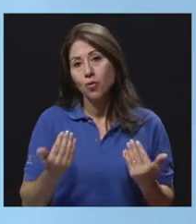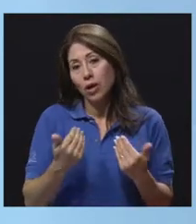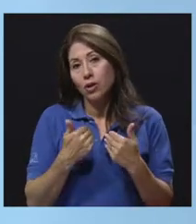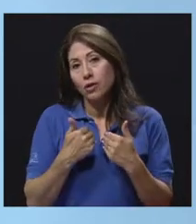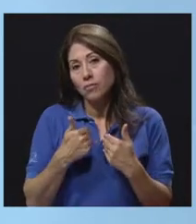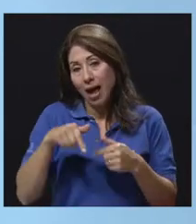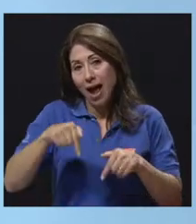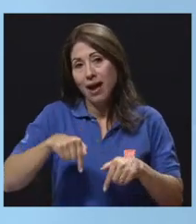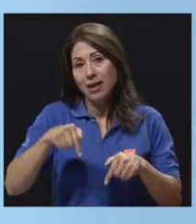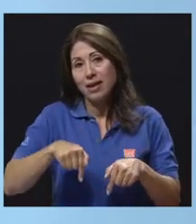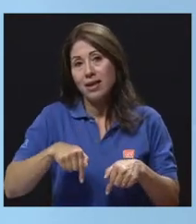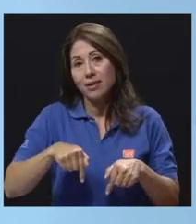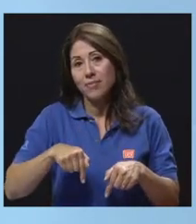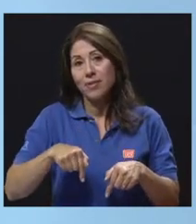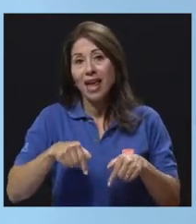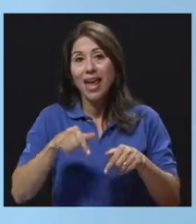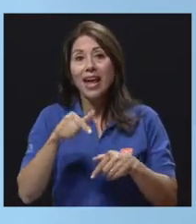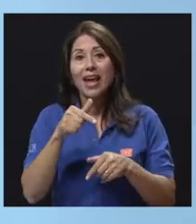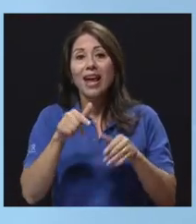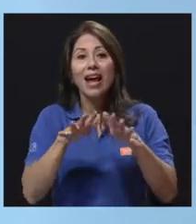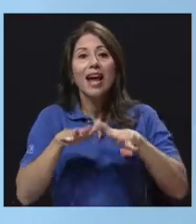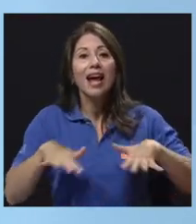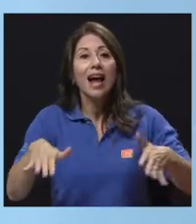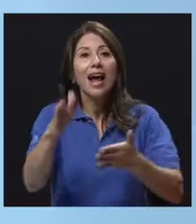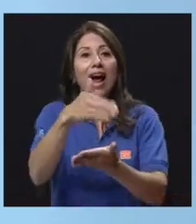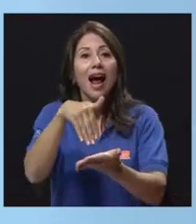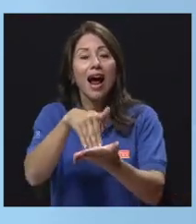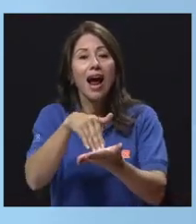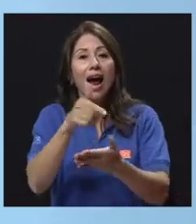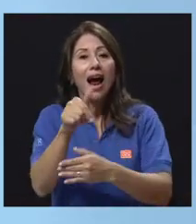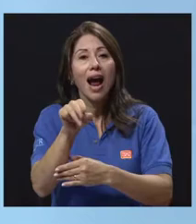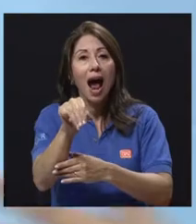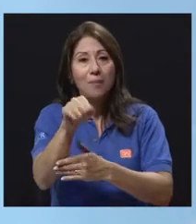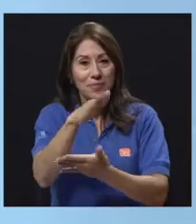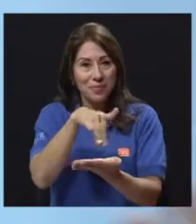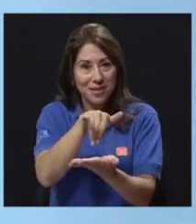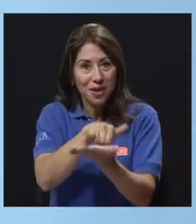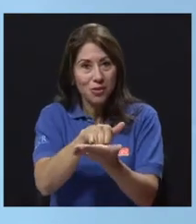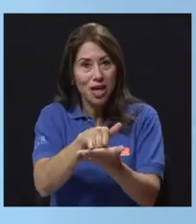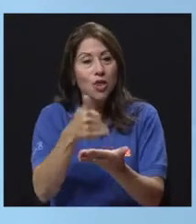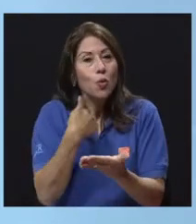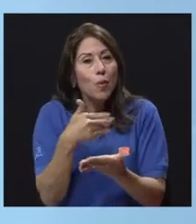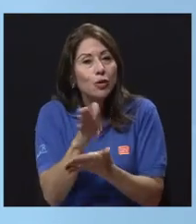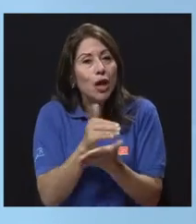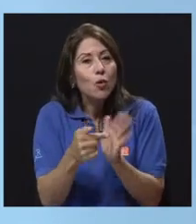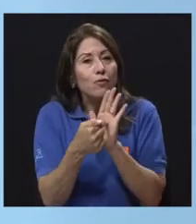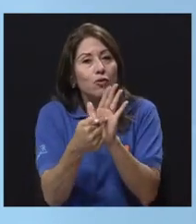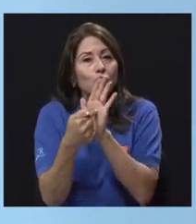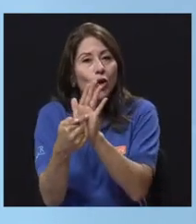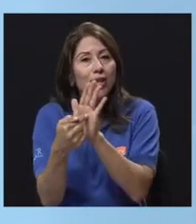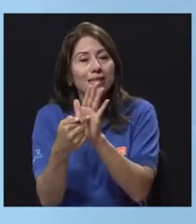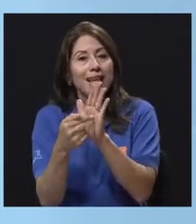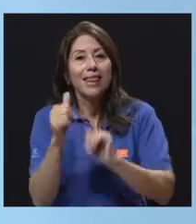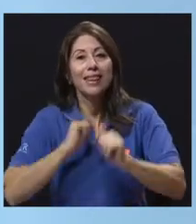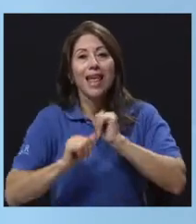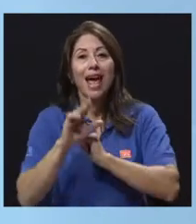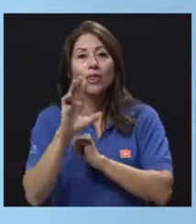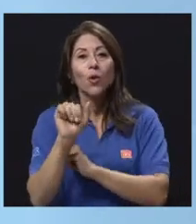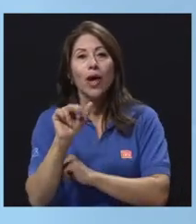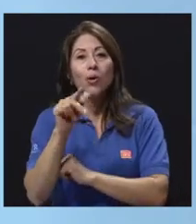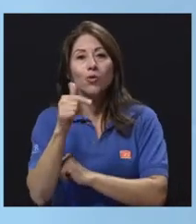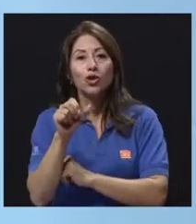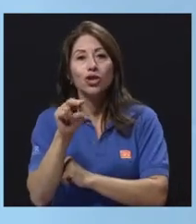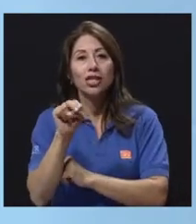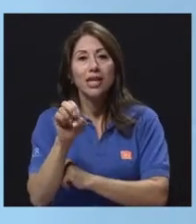unas funciones aquí en la GAM, digamos, sí, en el Eugene O'Neill, que eso funcionaba para jalar como a la gente que estuviera cerca de San José, pero sí